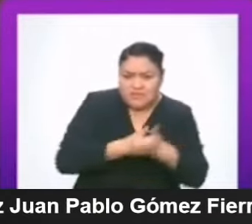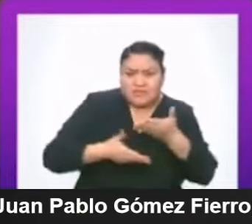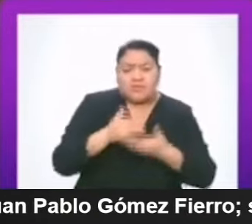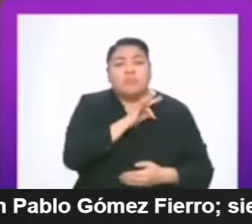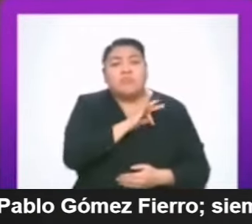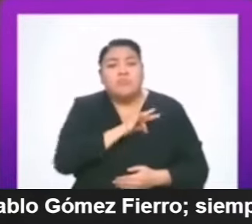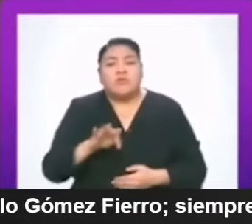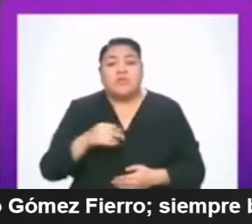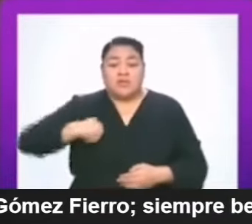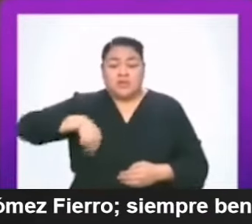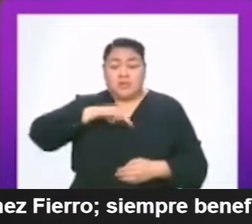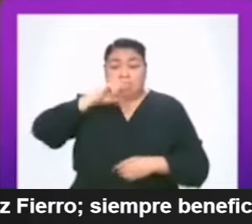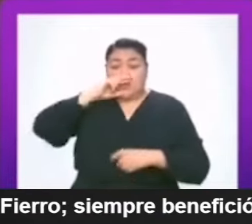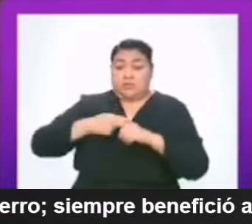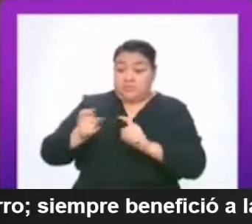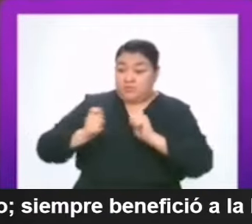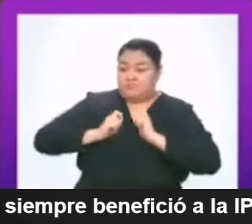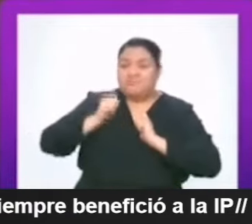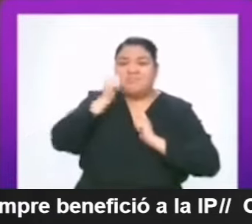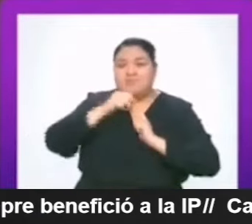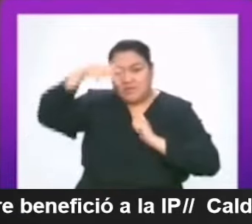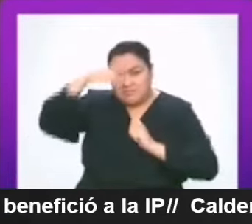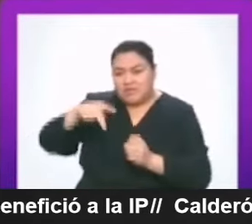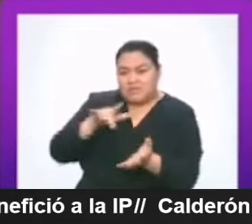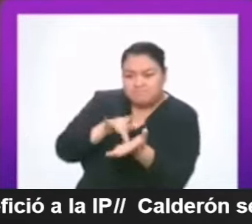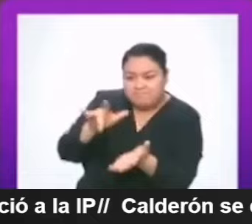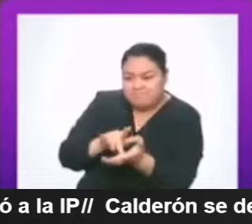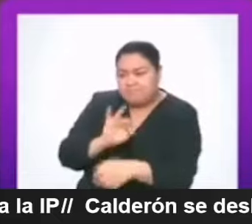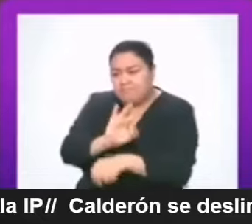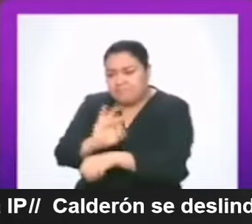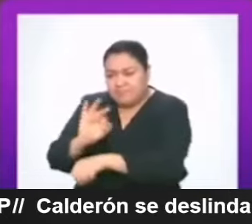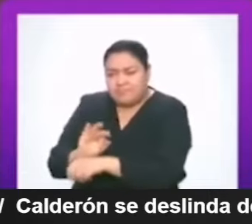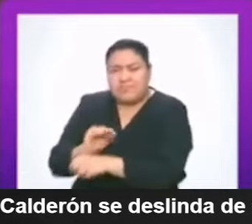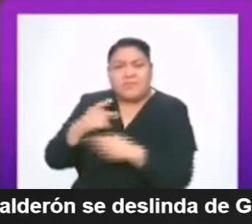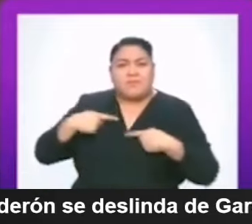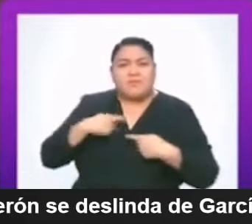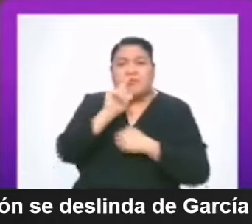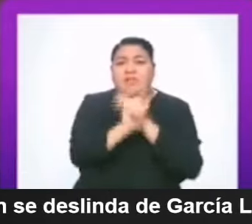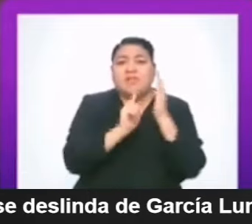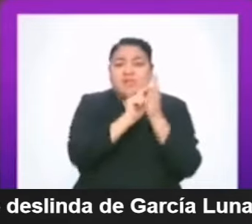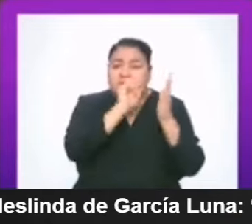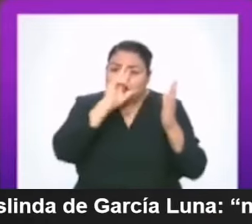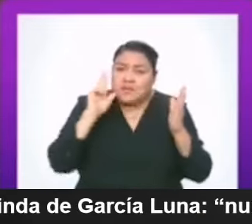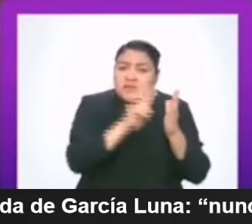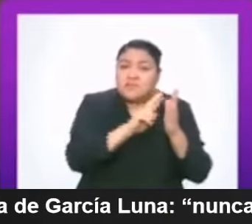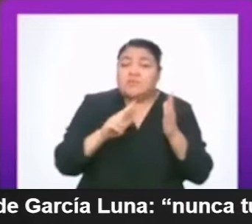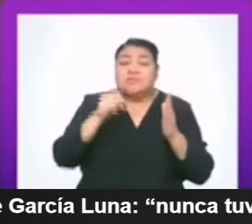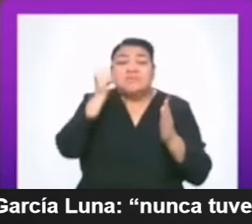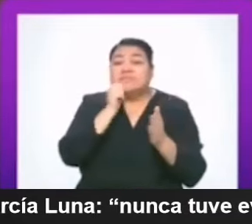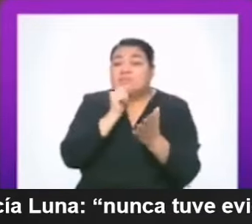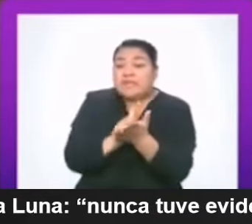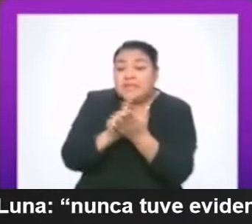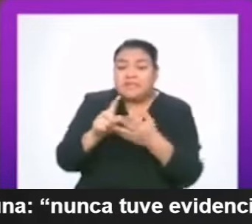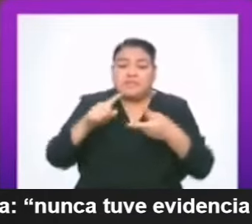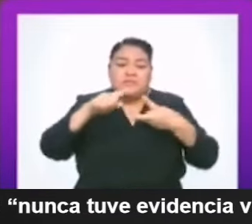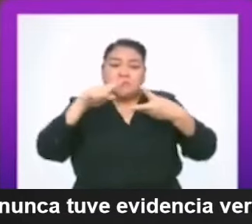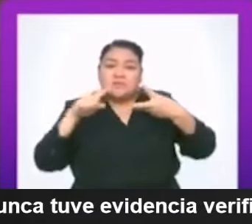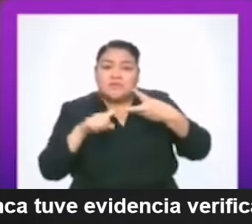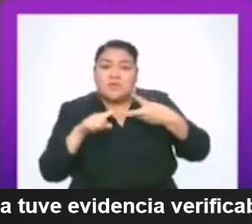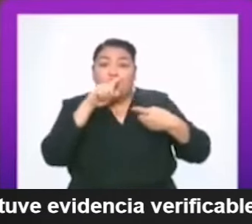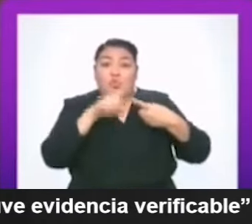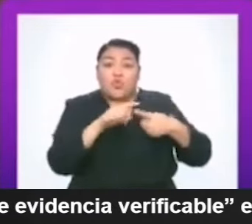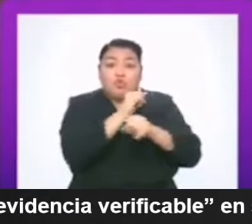INAI, trabajamos en favor del Estado mexicano, trabajamos en favor del derecho, la garantía de estos dos derechos fundamentales y, desde